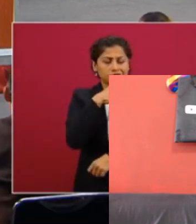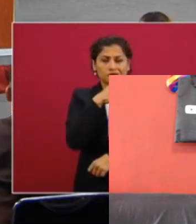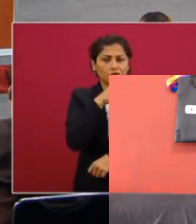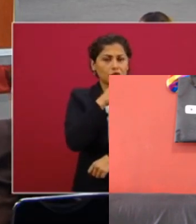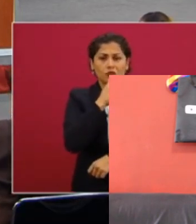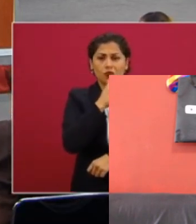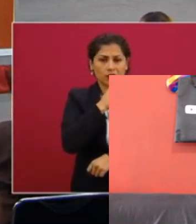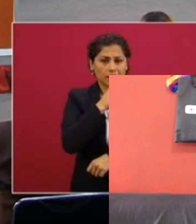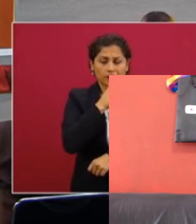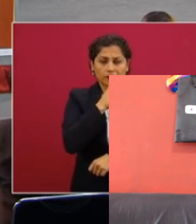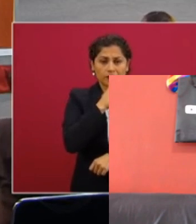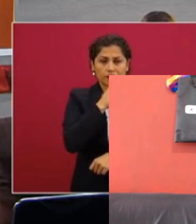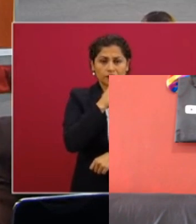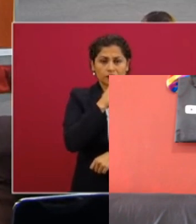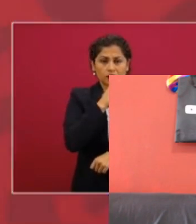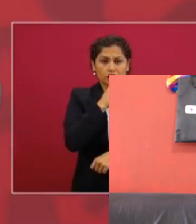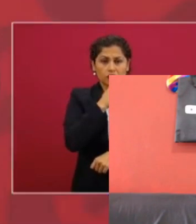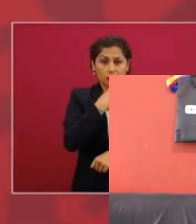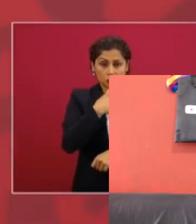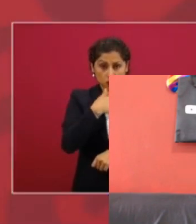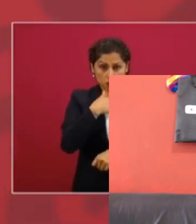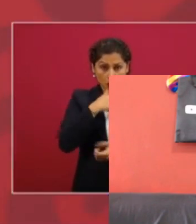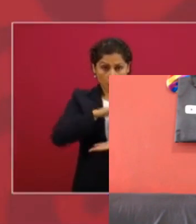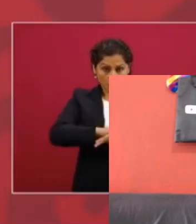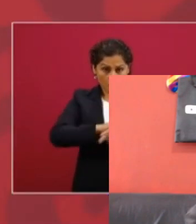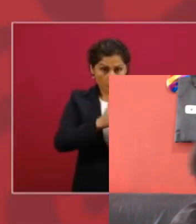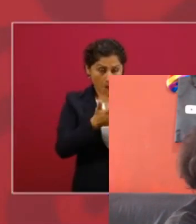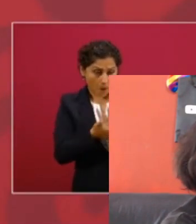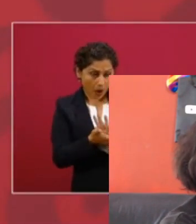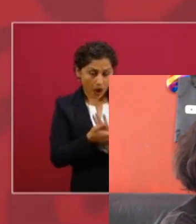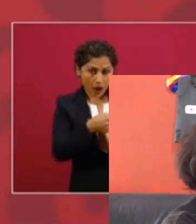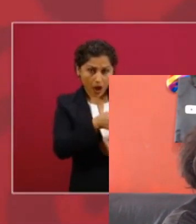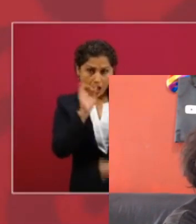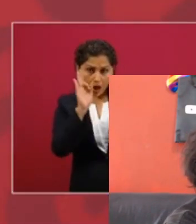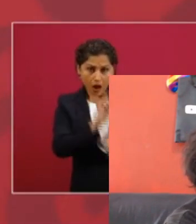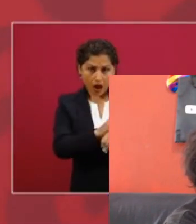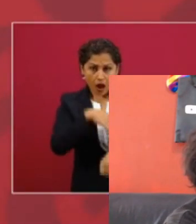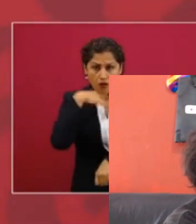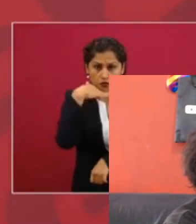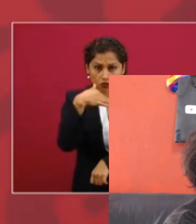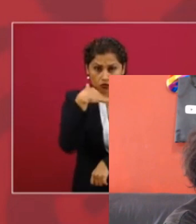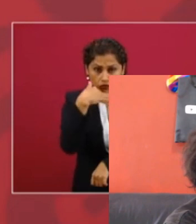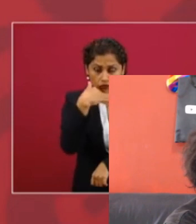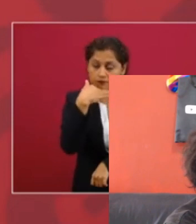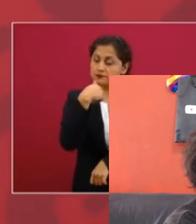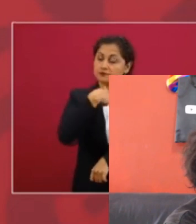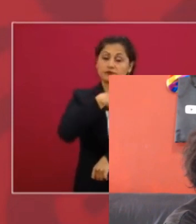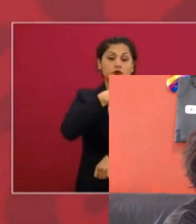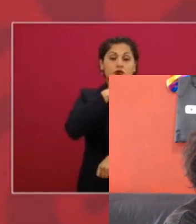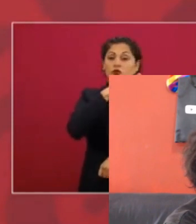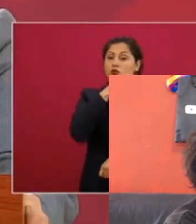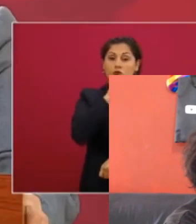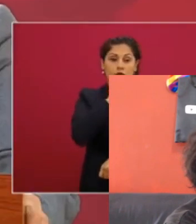ni sé de este cómplice de la corrupción de la impunidad y tengo muy